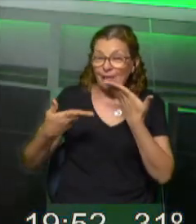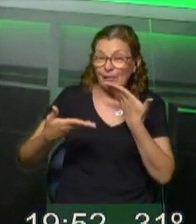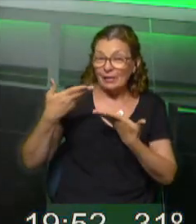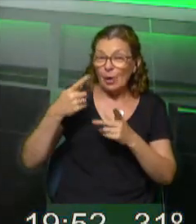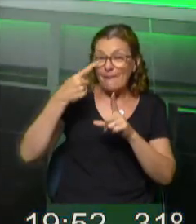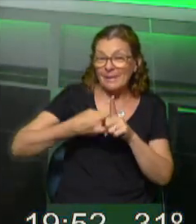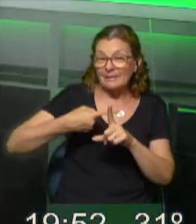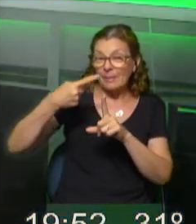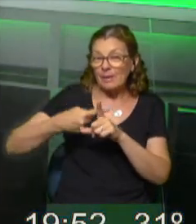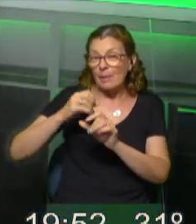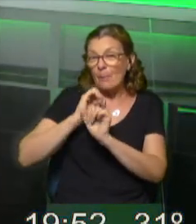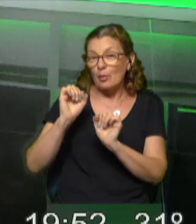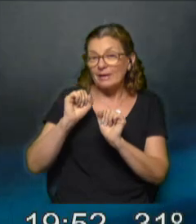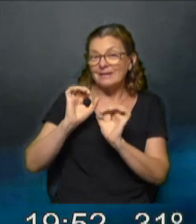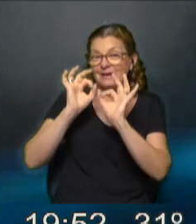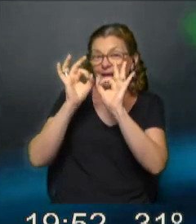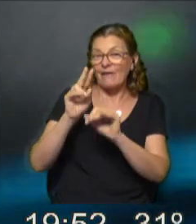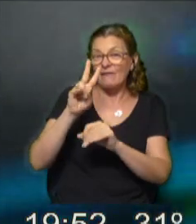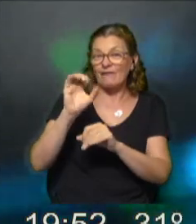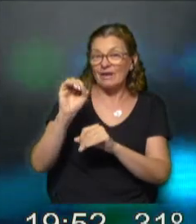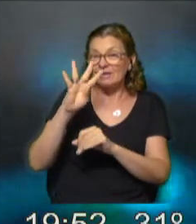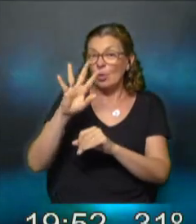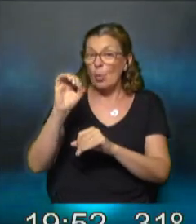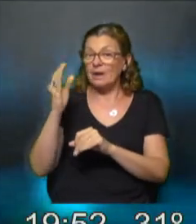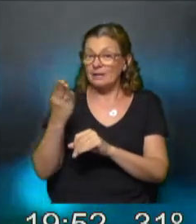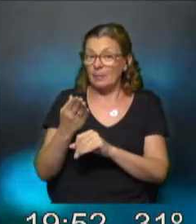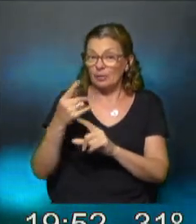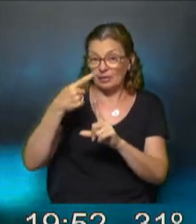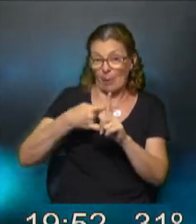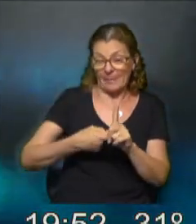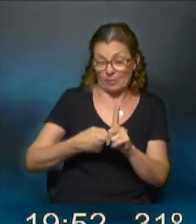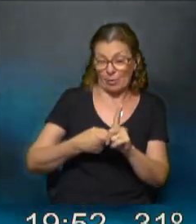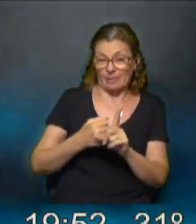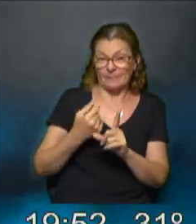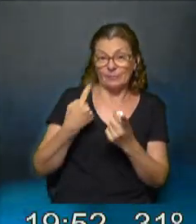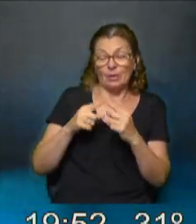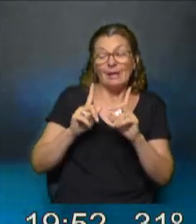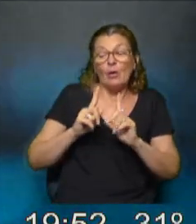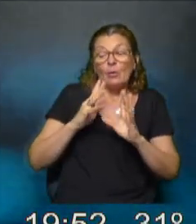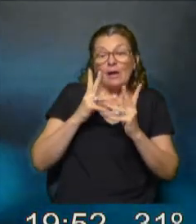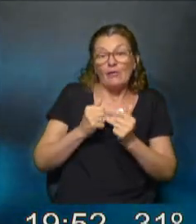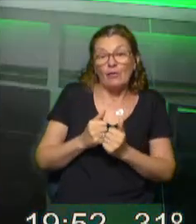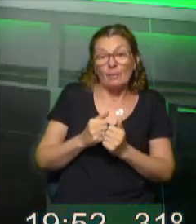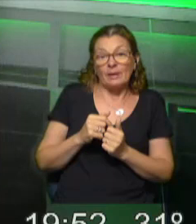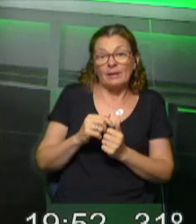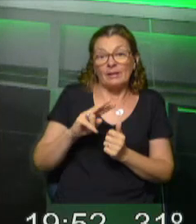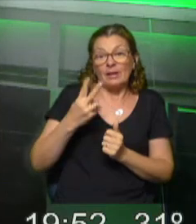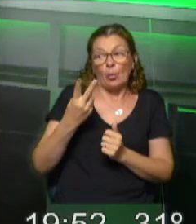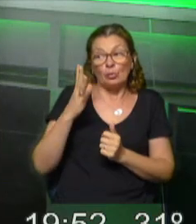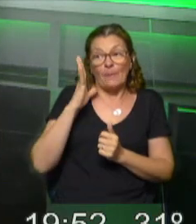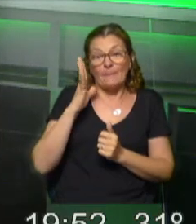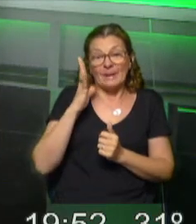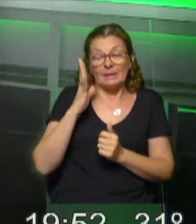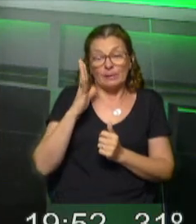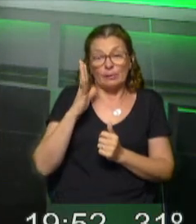mensualmente pueden llegar a moverse entre el 20 y el 40% mensual sí O sea que de alguna manera Este es el segundo Gran riesgo es que